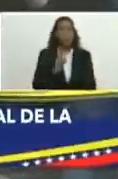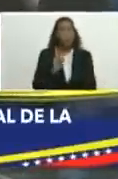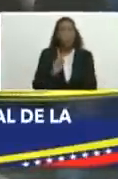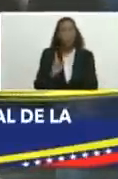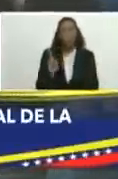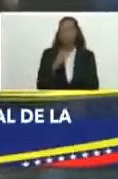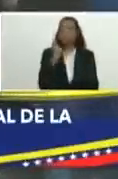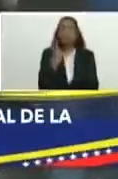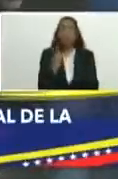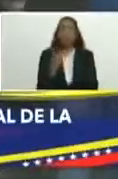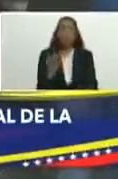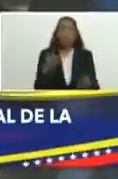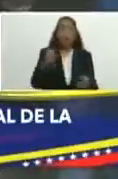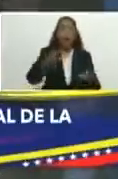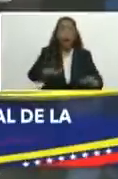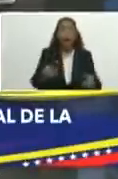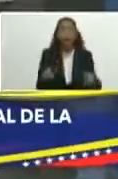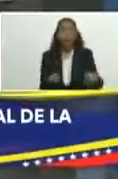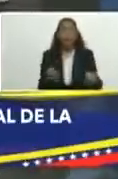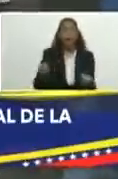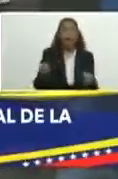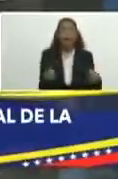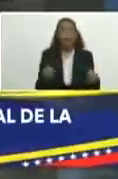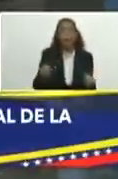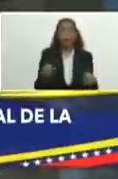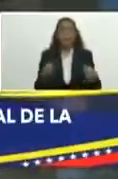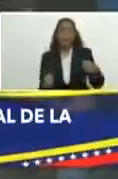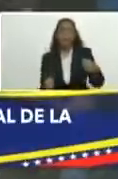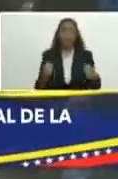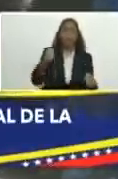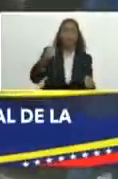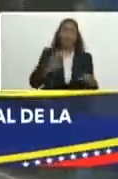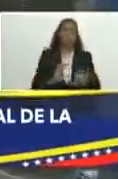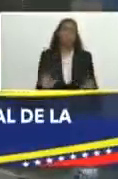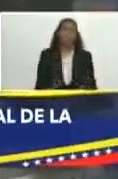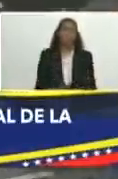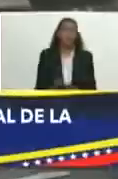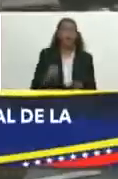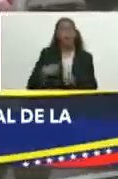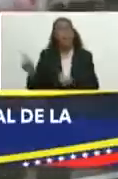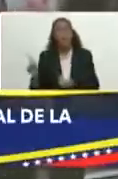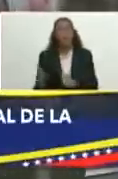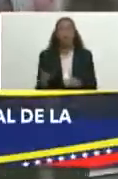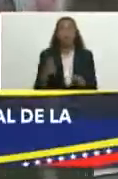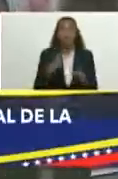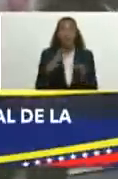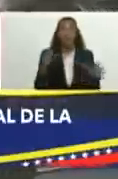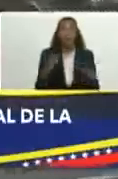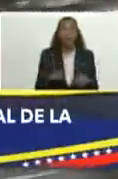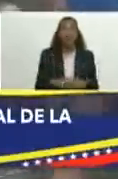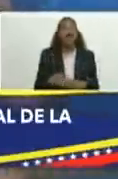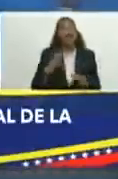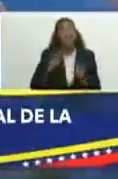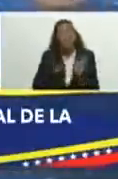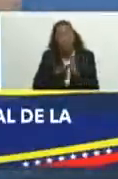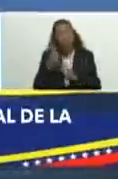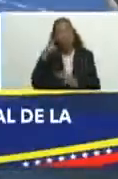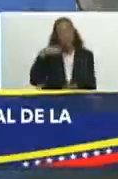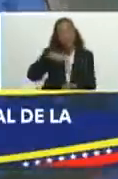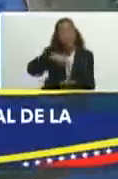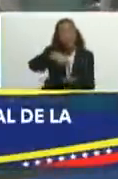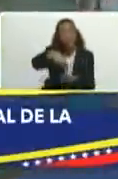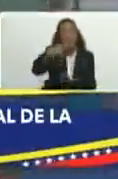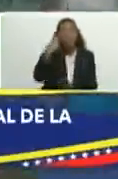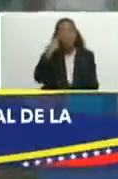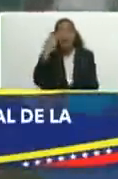RIN 17. Camioneta. De camioneta. Camioneta. Imagínate, un camión caucho sale otro. Grande, ¿verdad? Sí, sí. Bueno, vamos a continuar, pues.